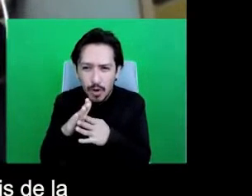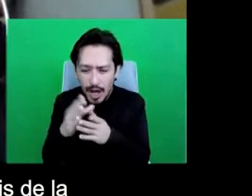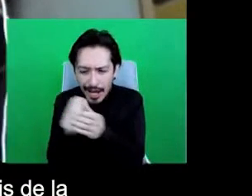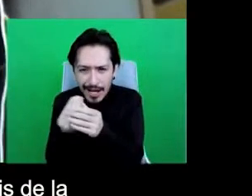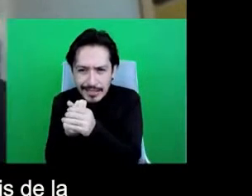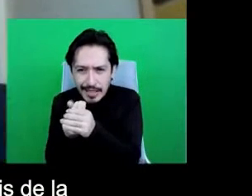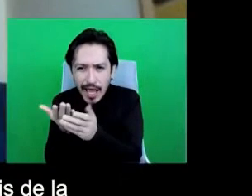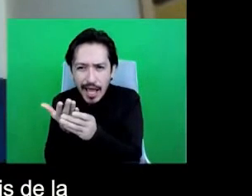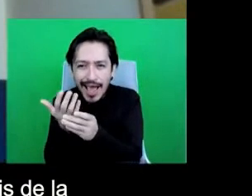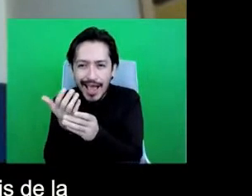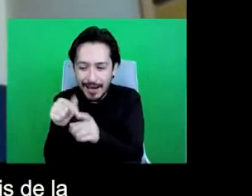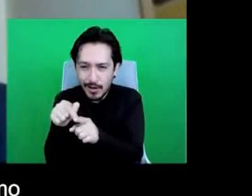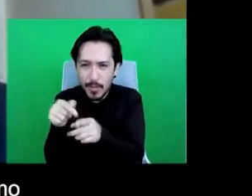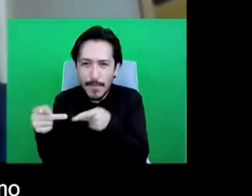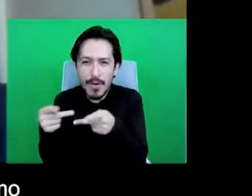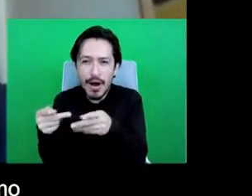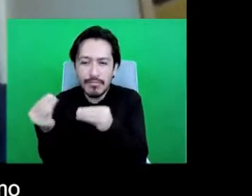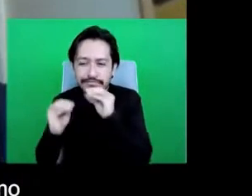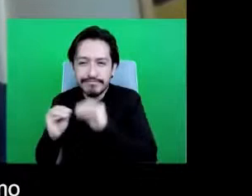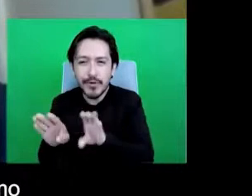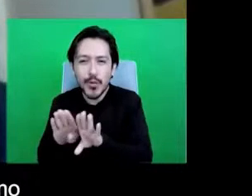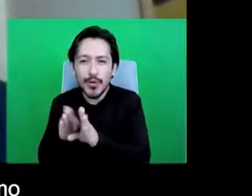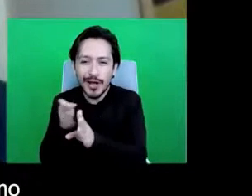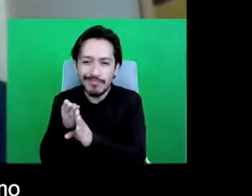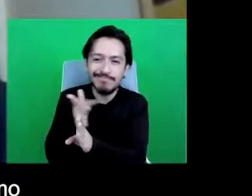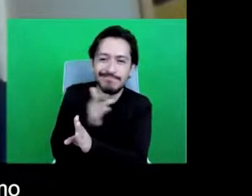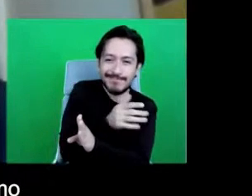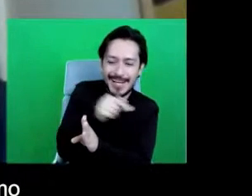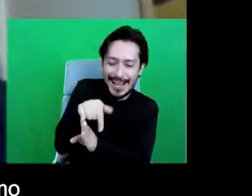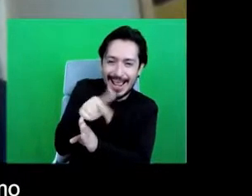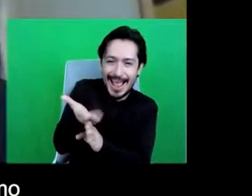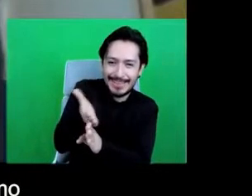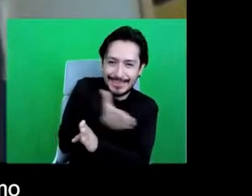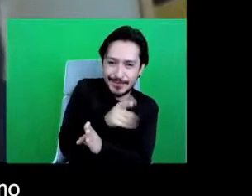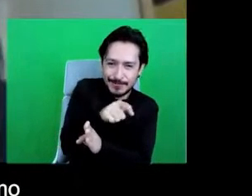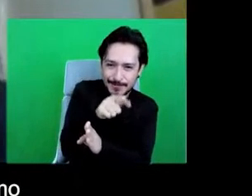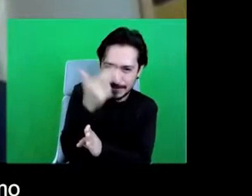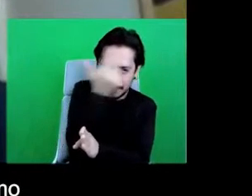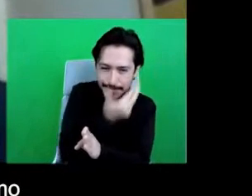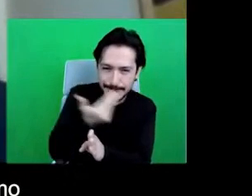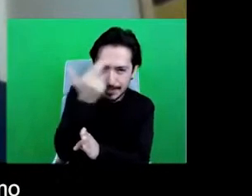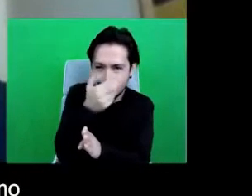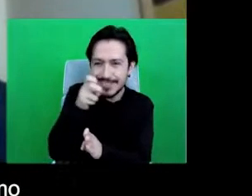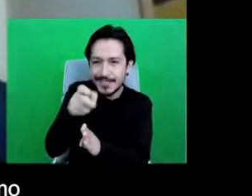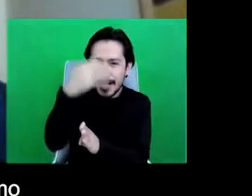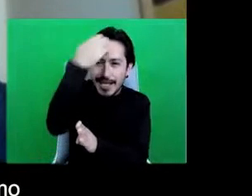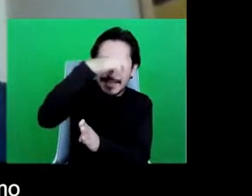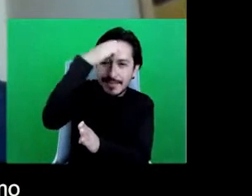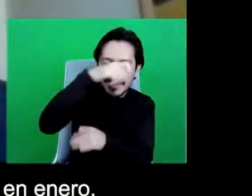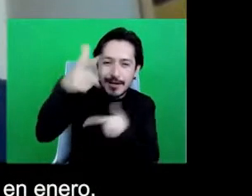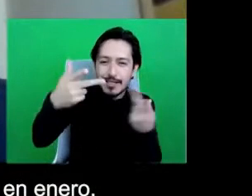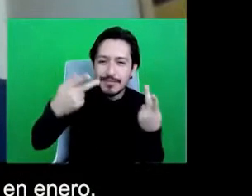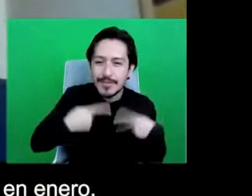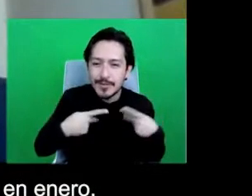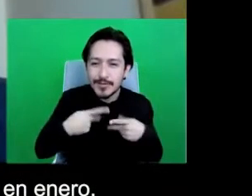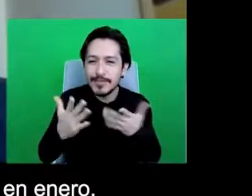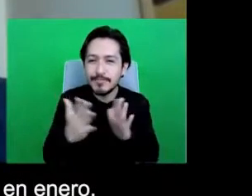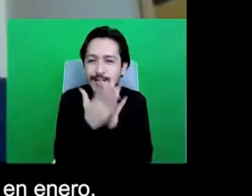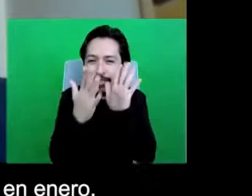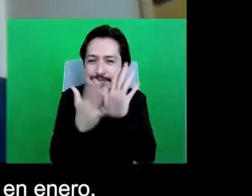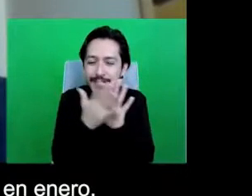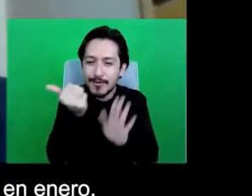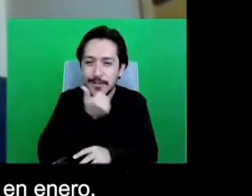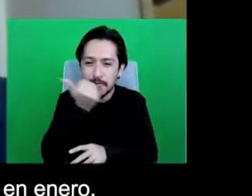y se fueron reajustando los contenidos y las metodologías para aprovechar al máximo la experiencia de los participantes. Las